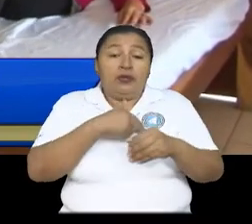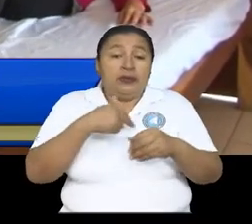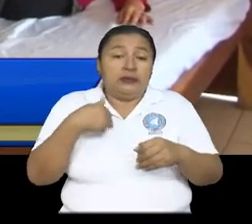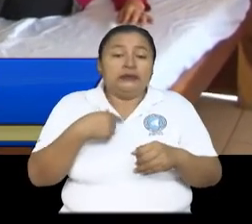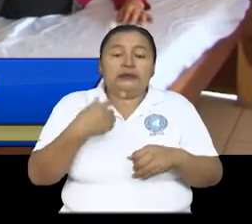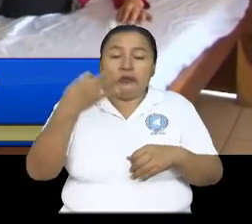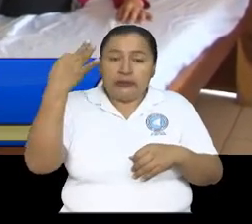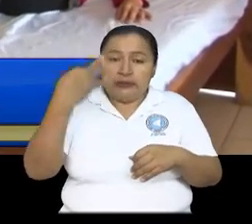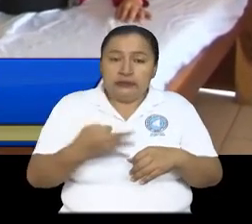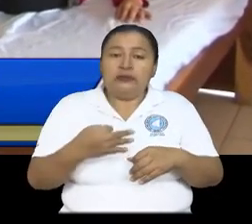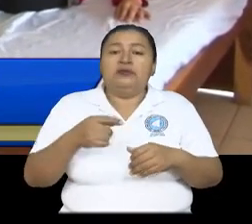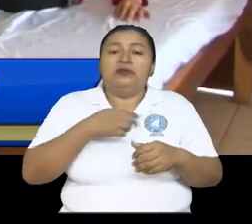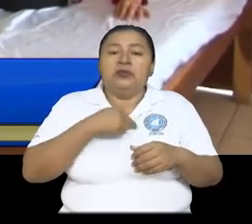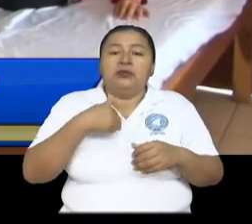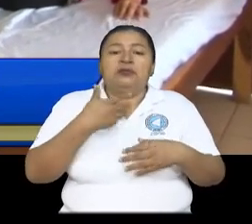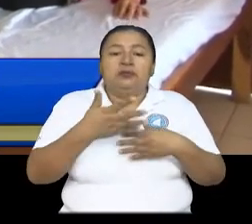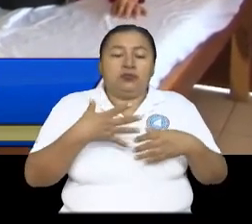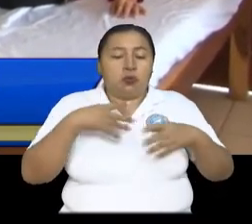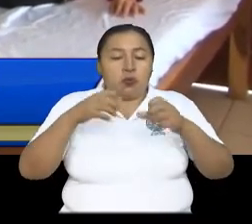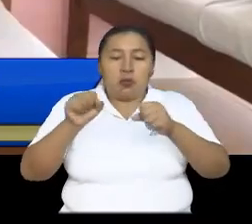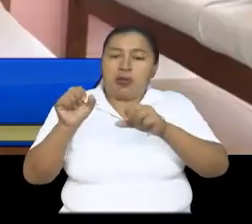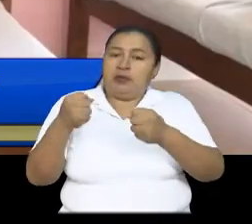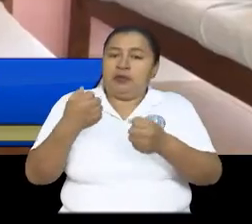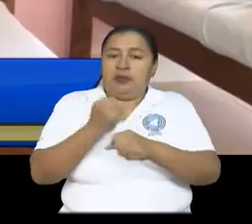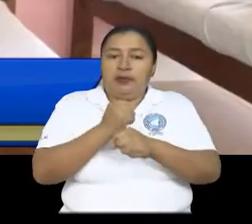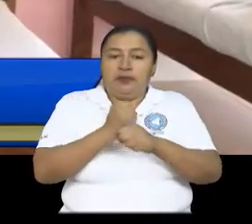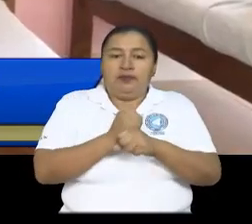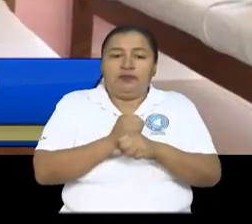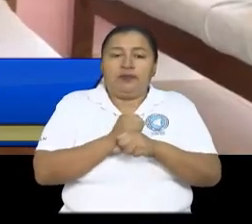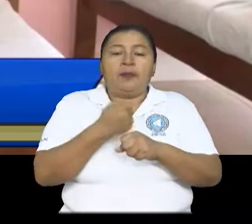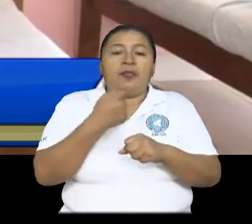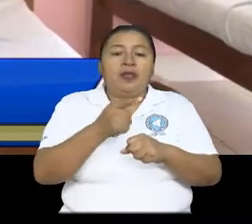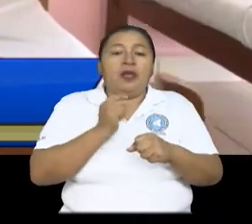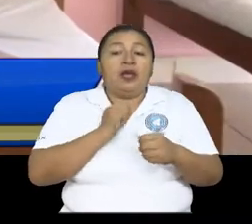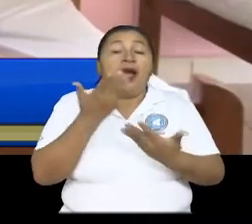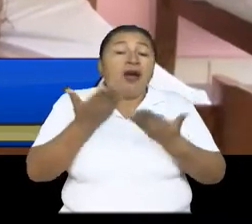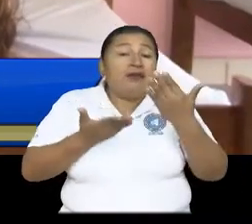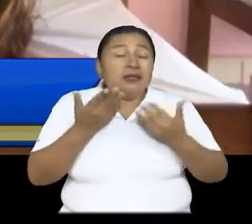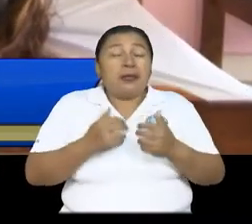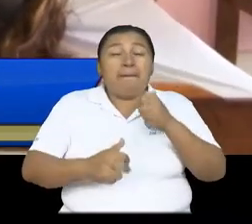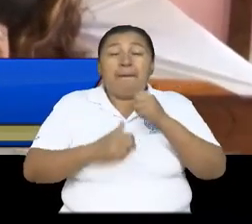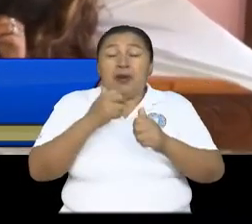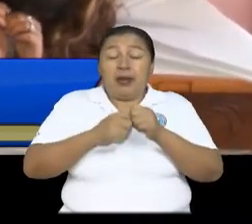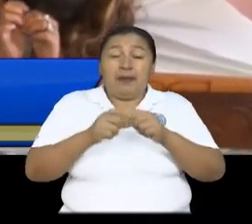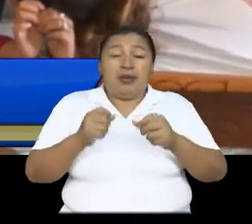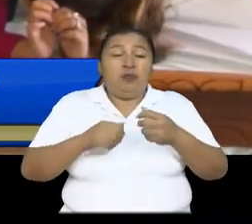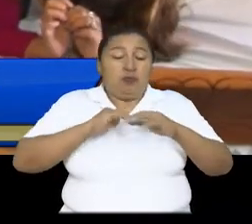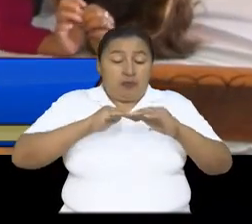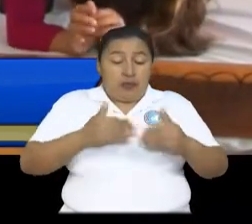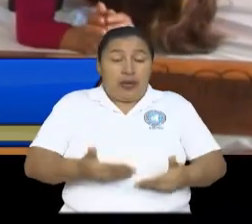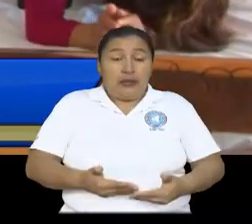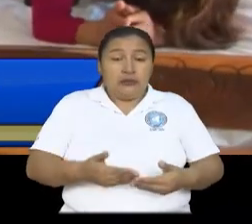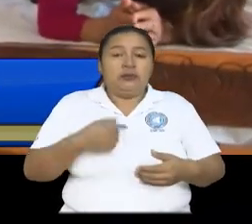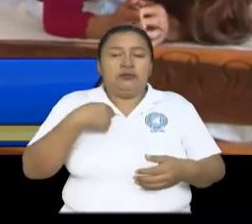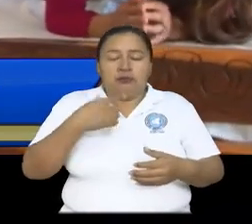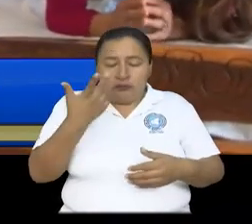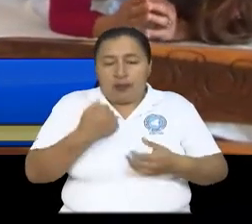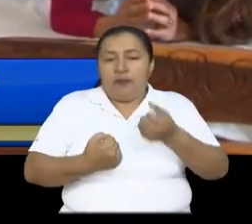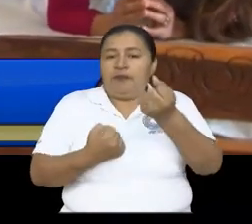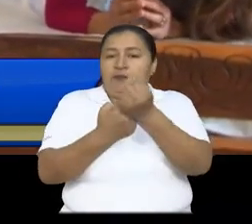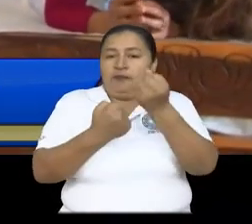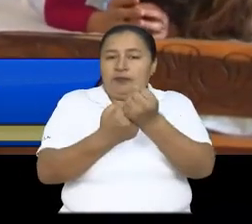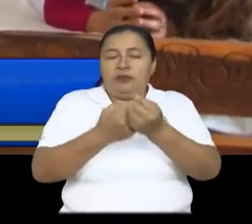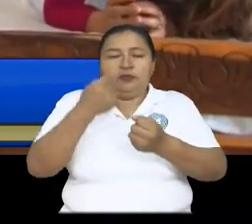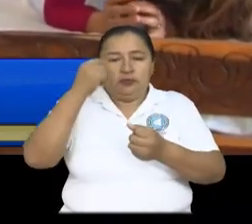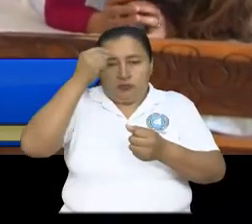garantiza precisamente ocupación el tema de las complicaciones obstétricas vamos a fortalecer conocimientos a nuestro